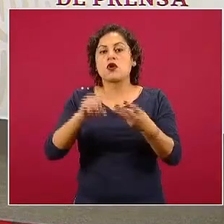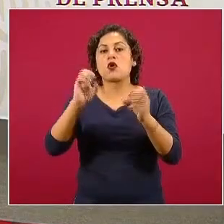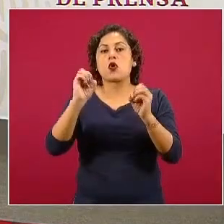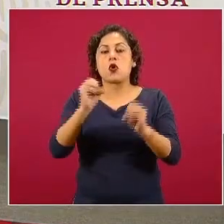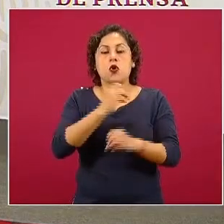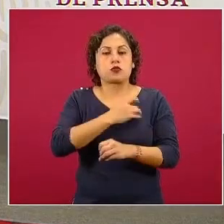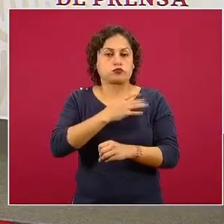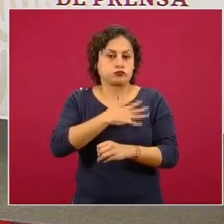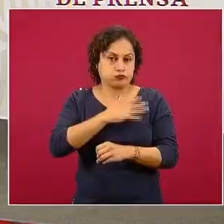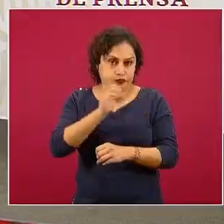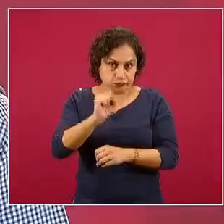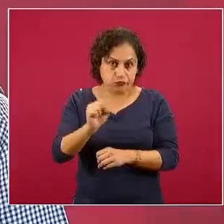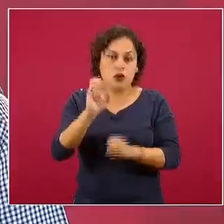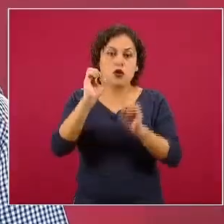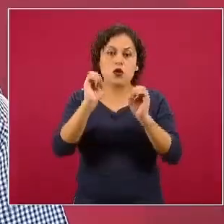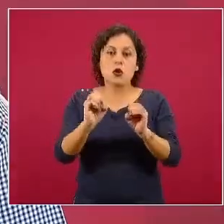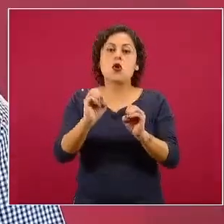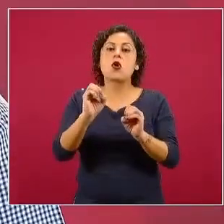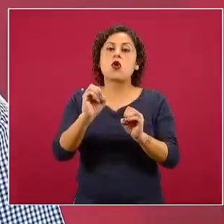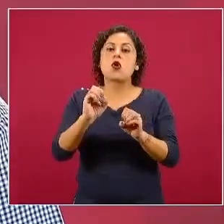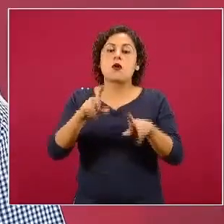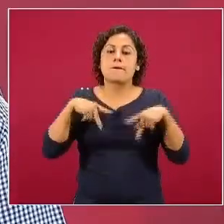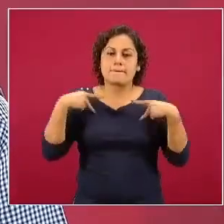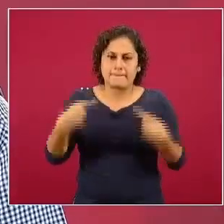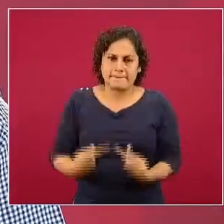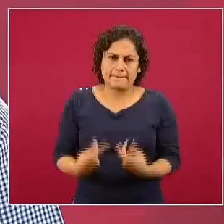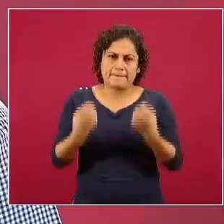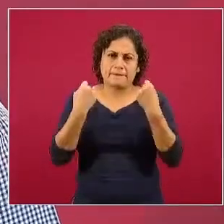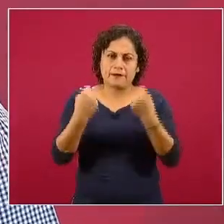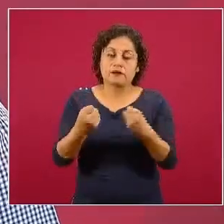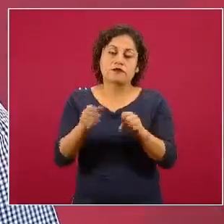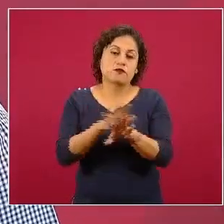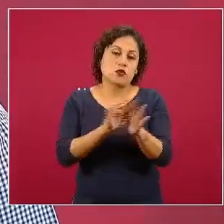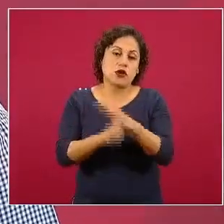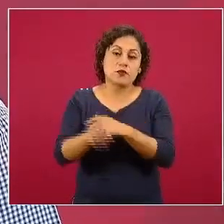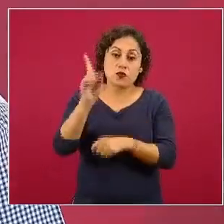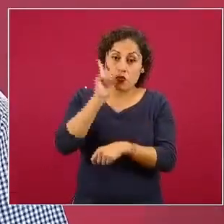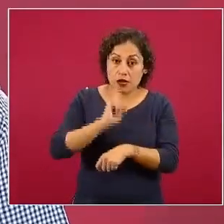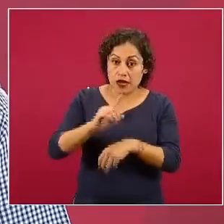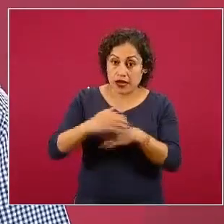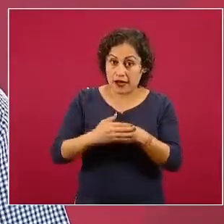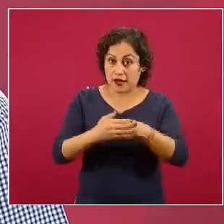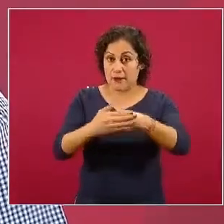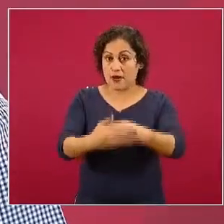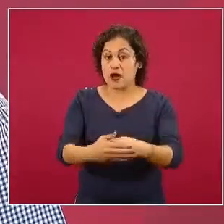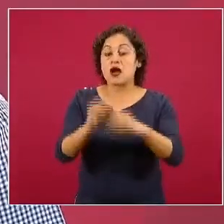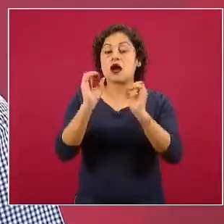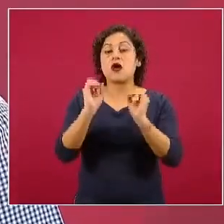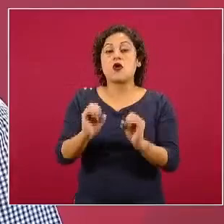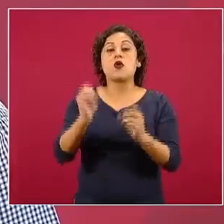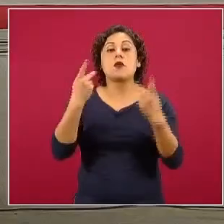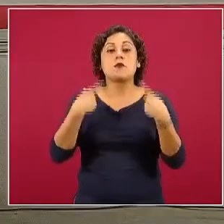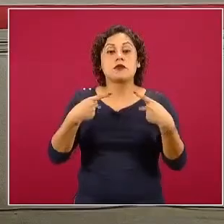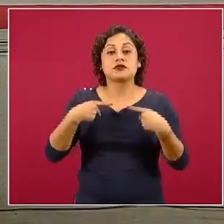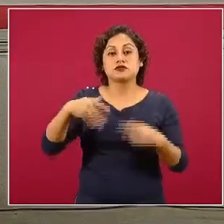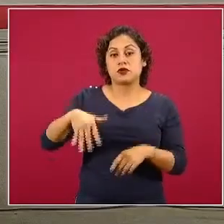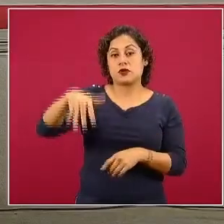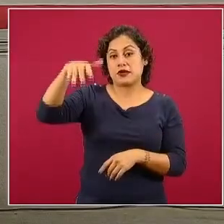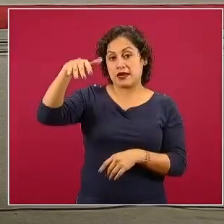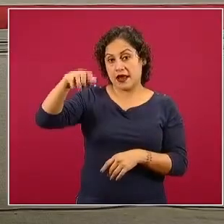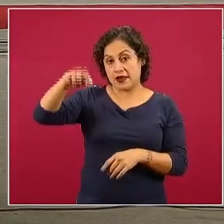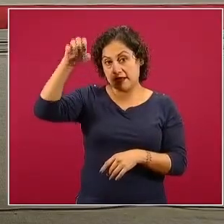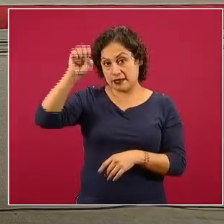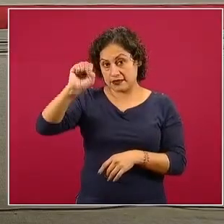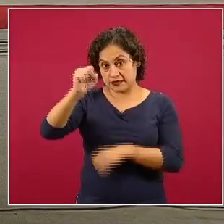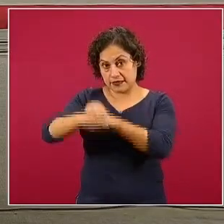sea por enfermedad o sea por medicamento, una mujer embarazada, una persona mayor de 60